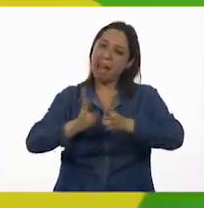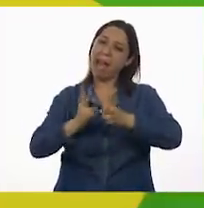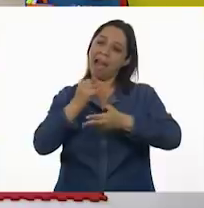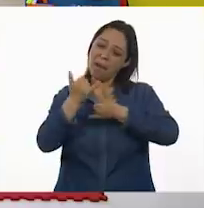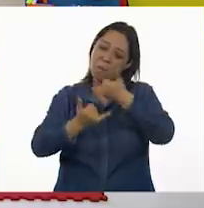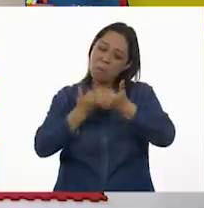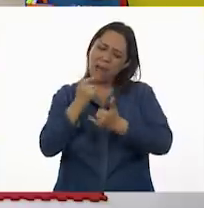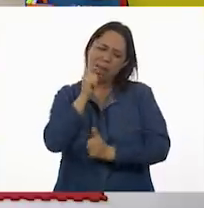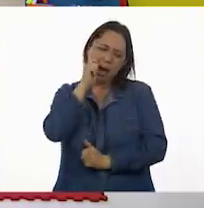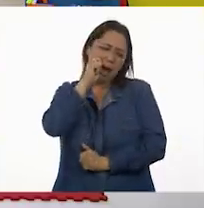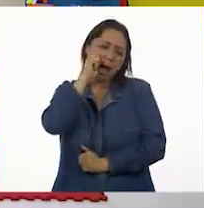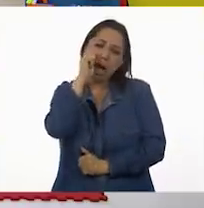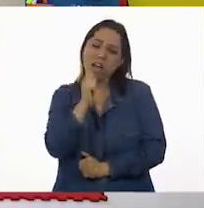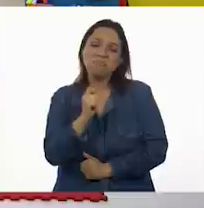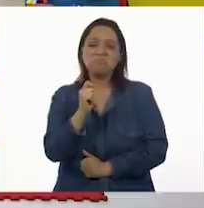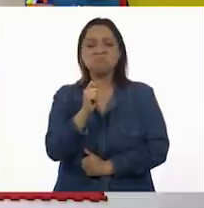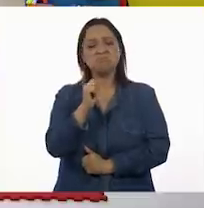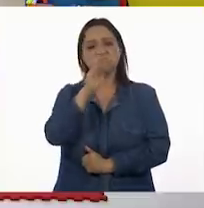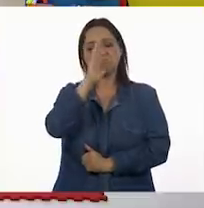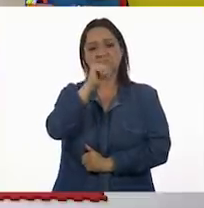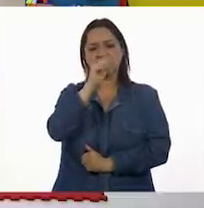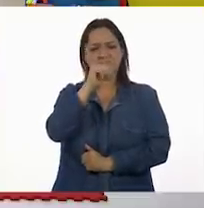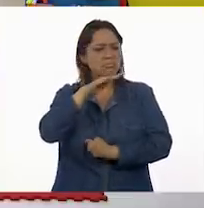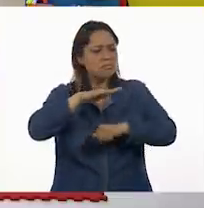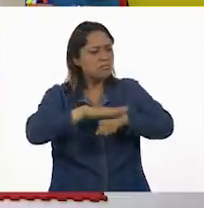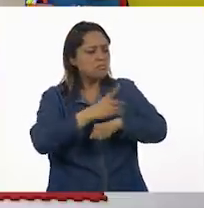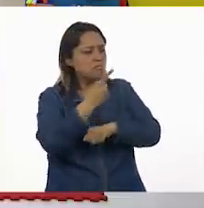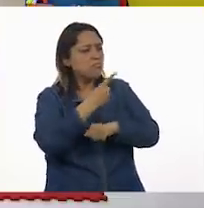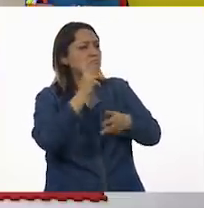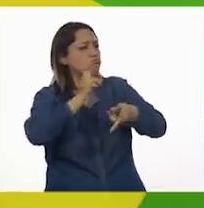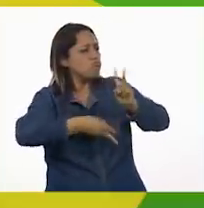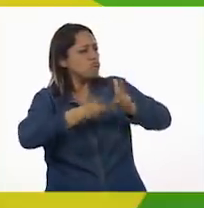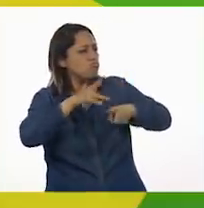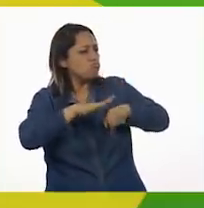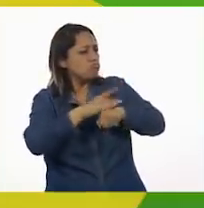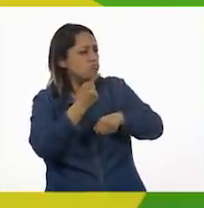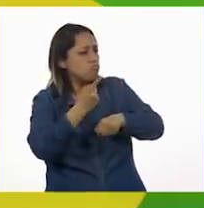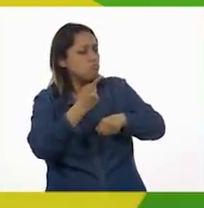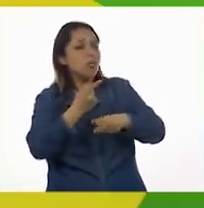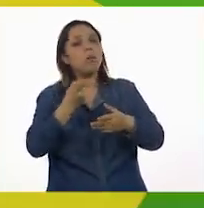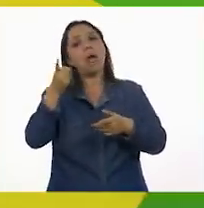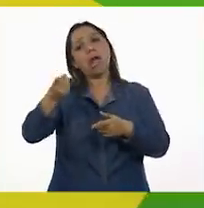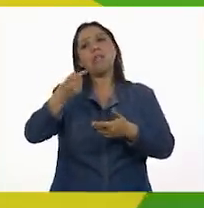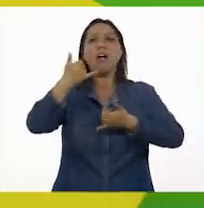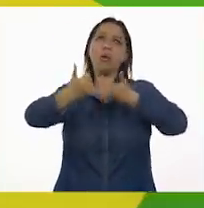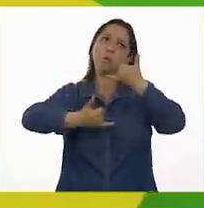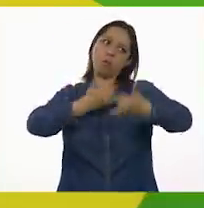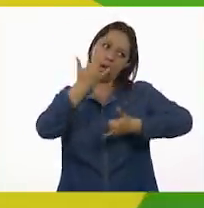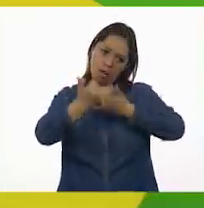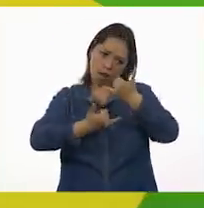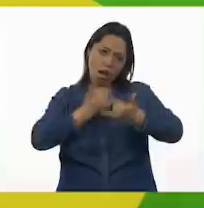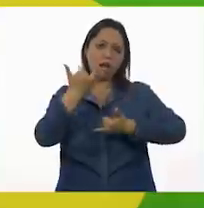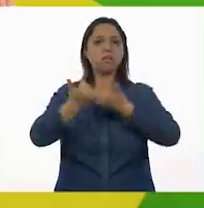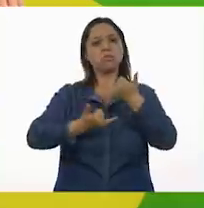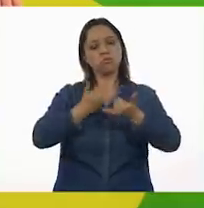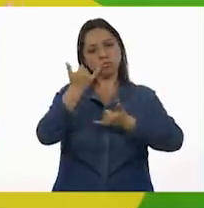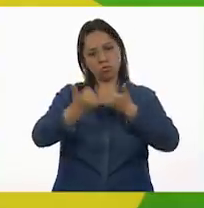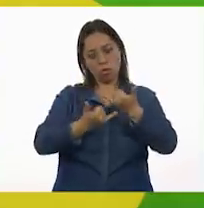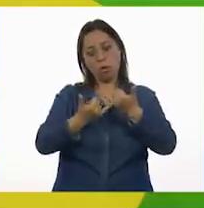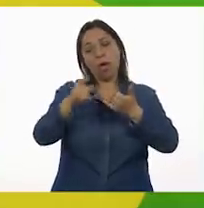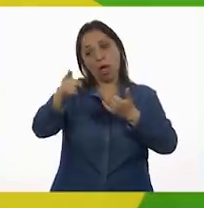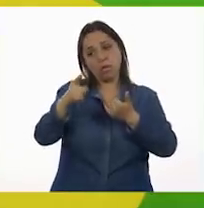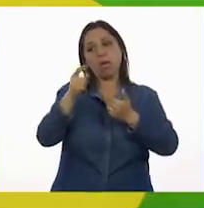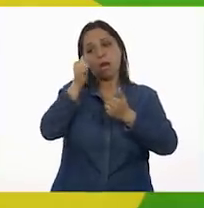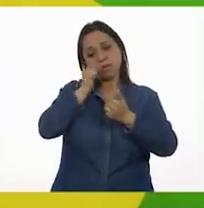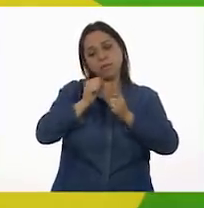amiga. ¿Por qué no has podido platicar con ella? Porque ha estado jugando, obviamente conservando la